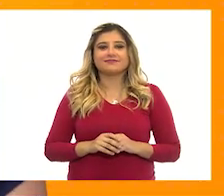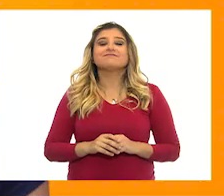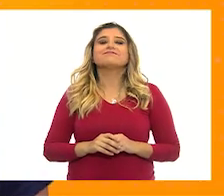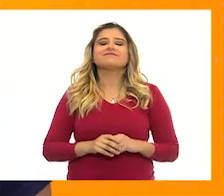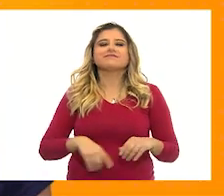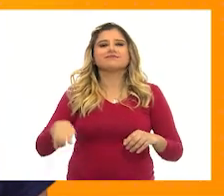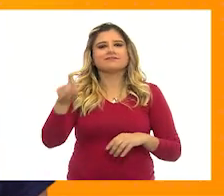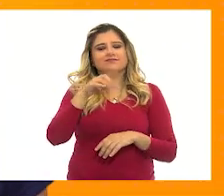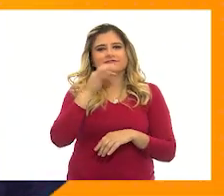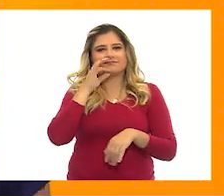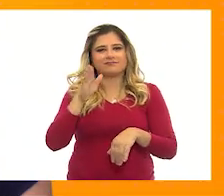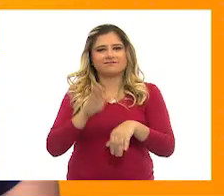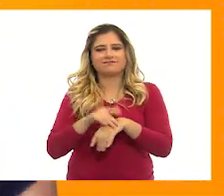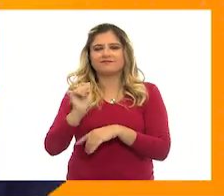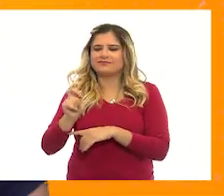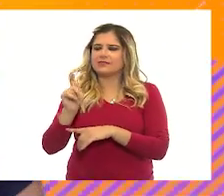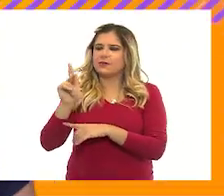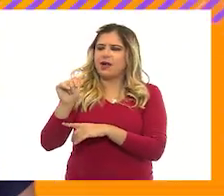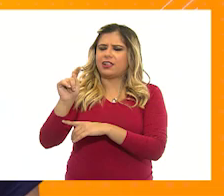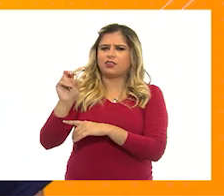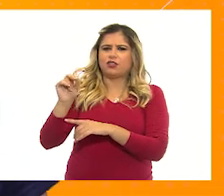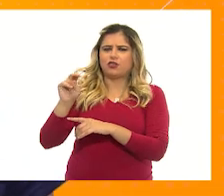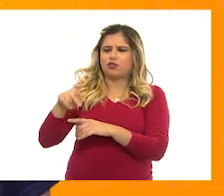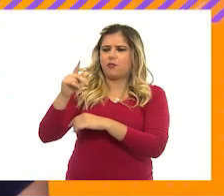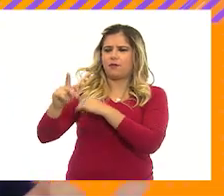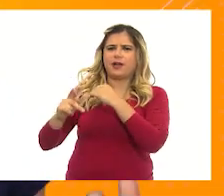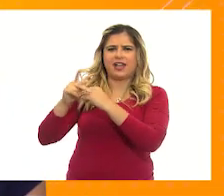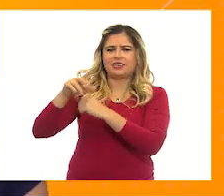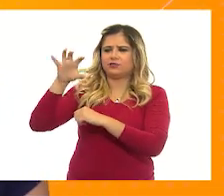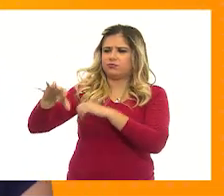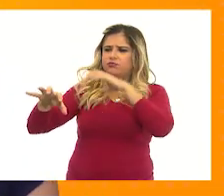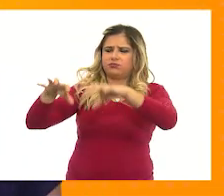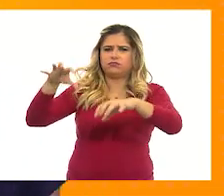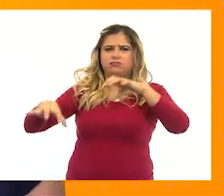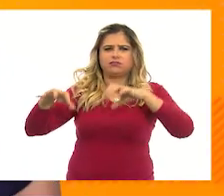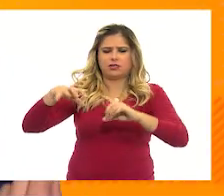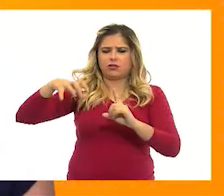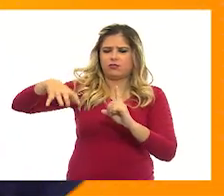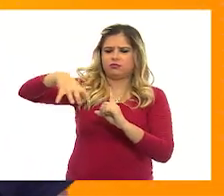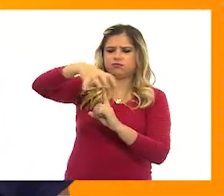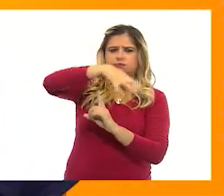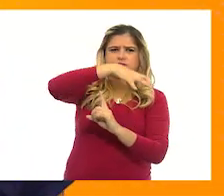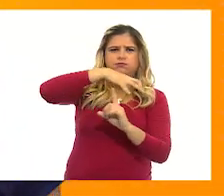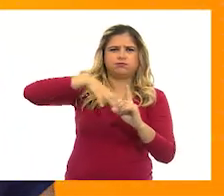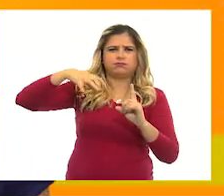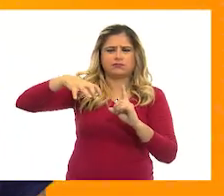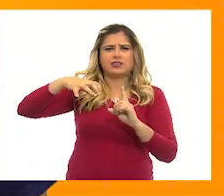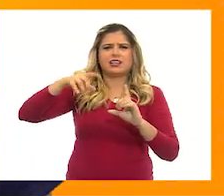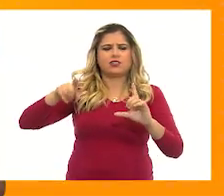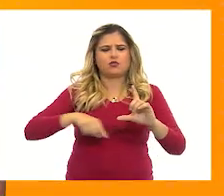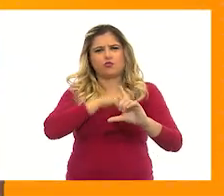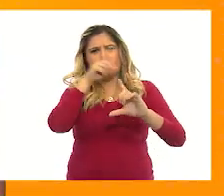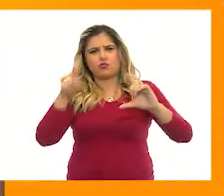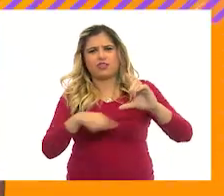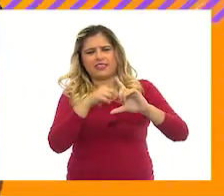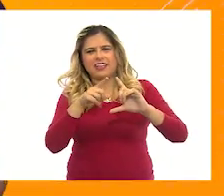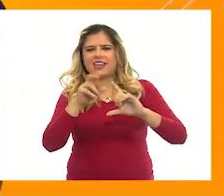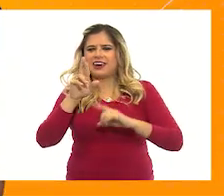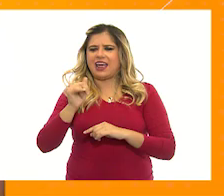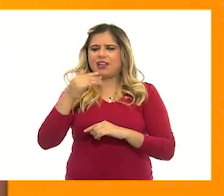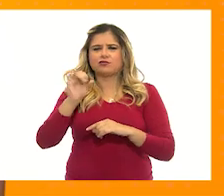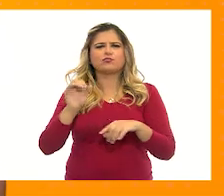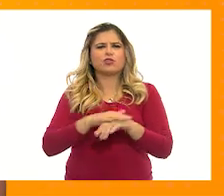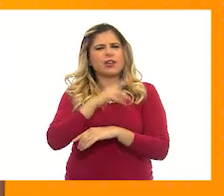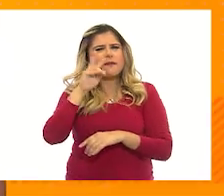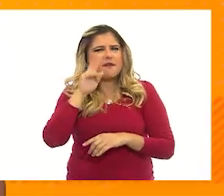Vamos a llamar a este patrón, que tiene un país en el medio y varios que lo rodean, un patrón de rueda y rayos. Esto porque